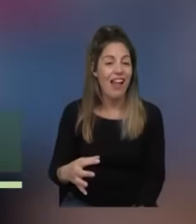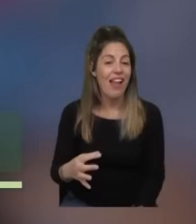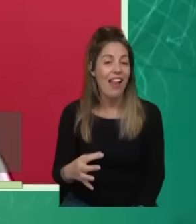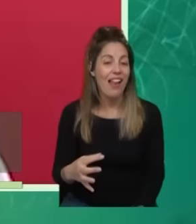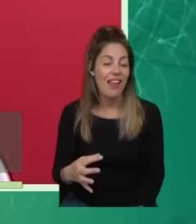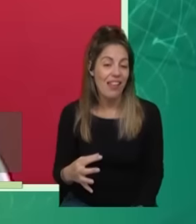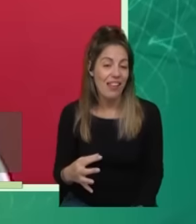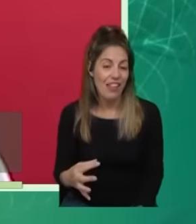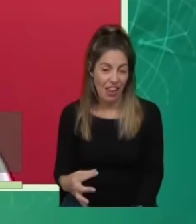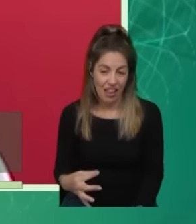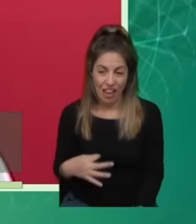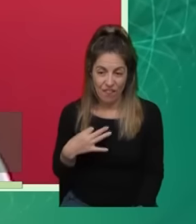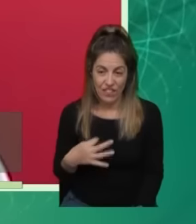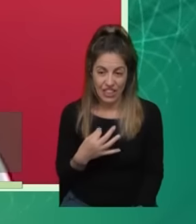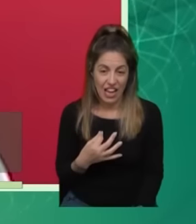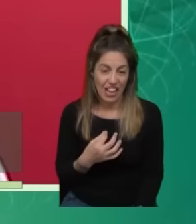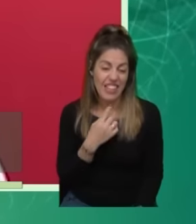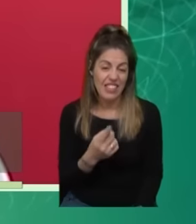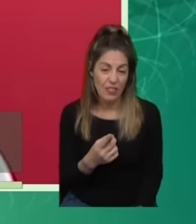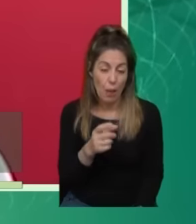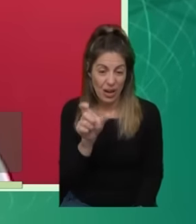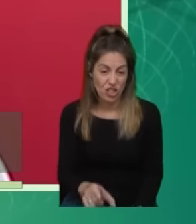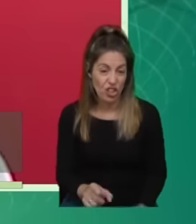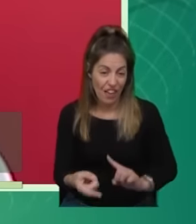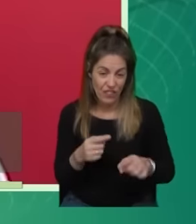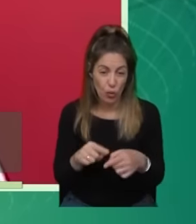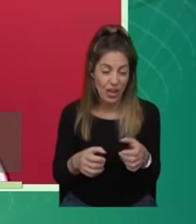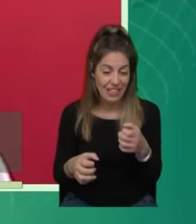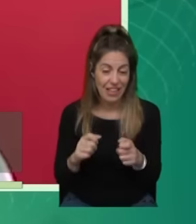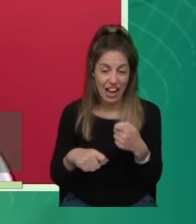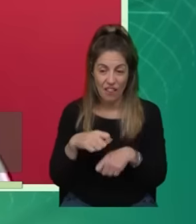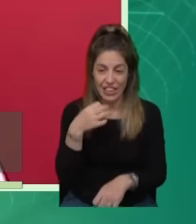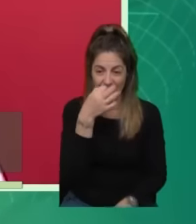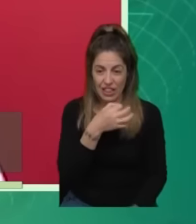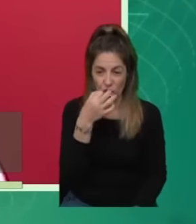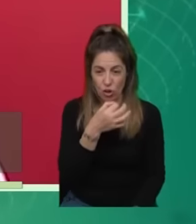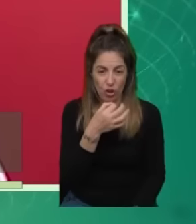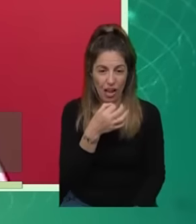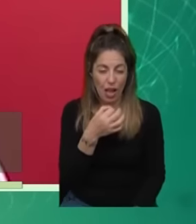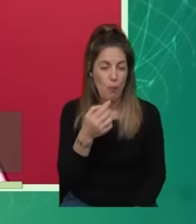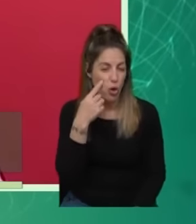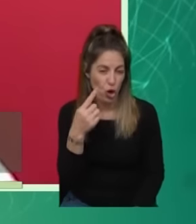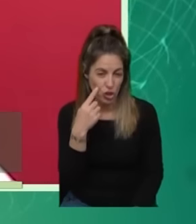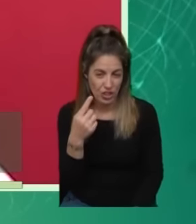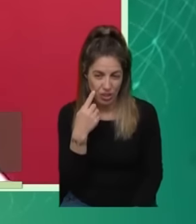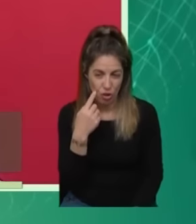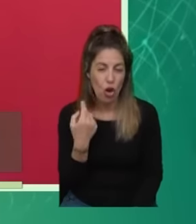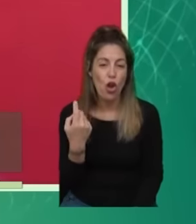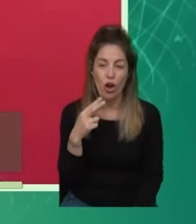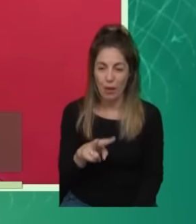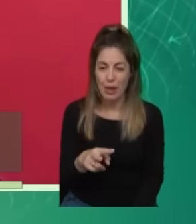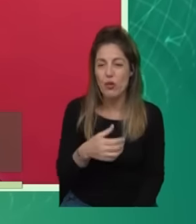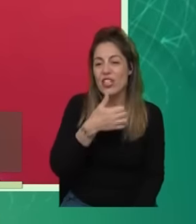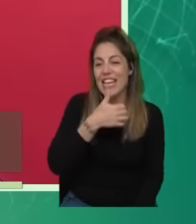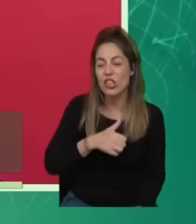útil de personas vinculadas al narcotráfico muy mediatizados. Lo que vemos en la